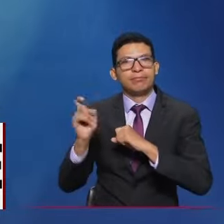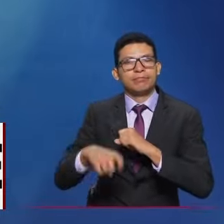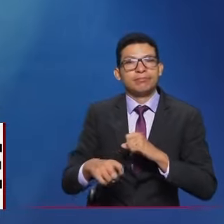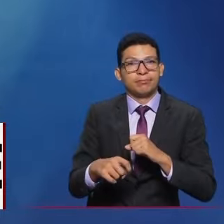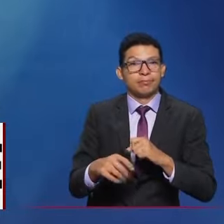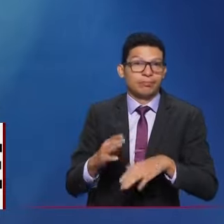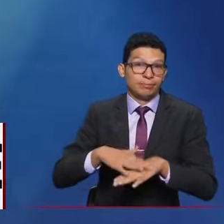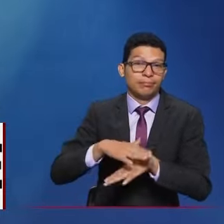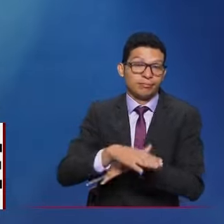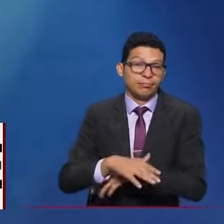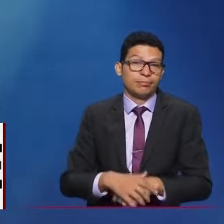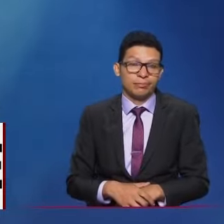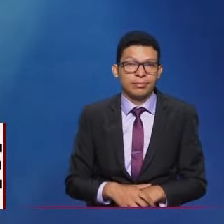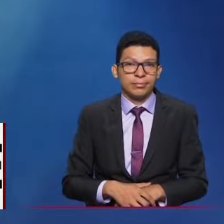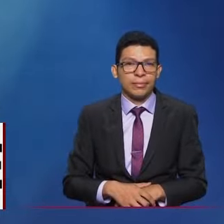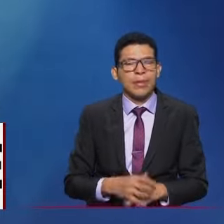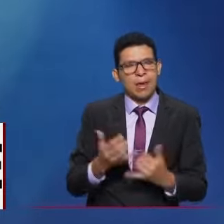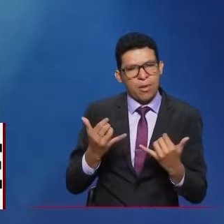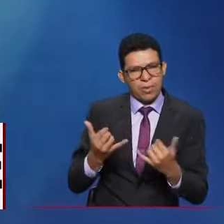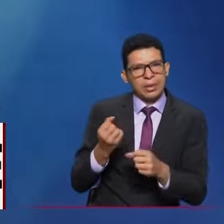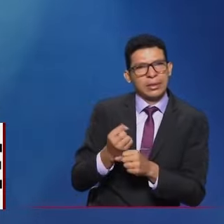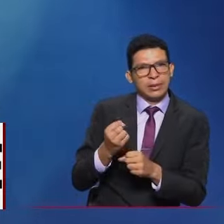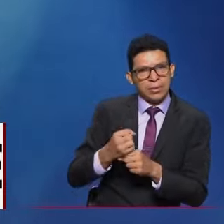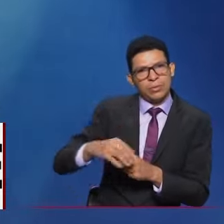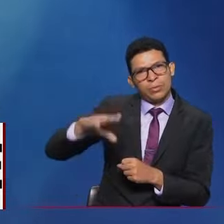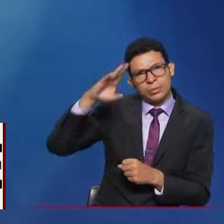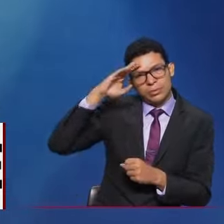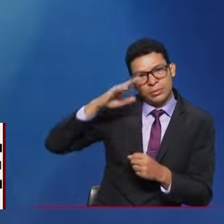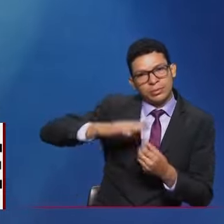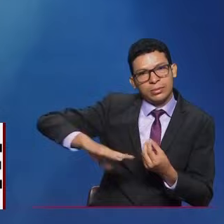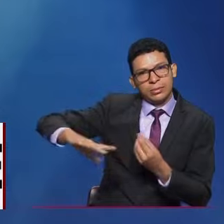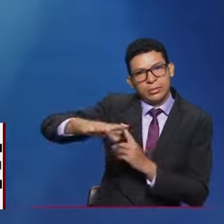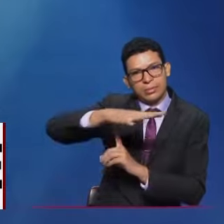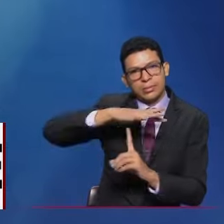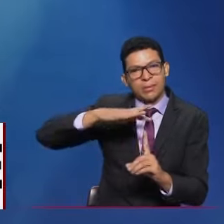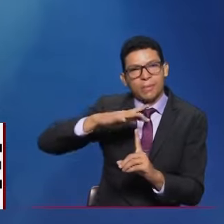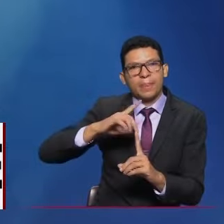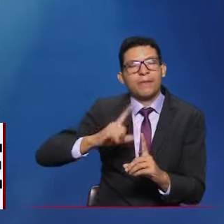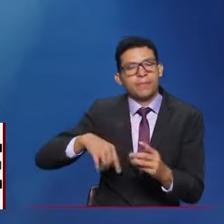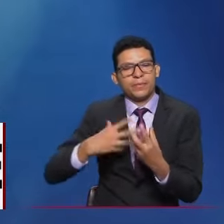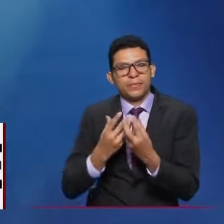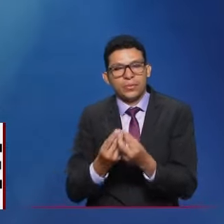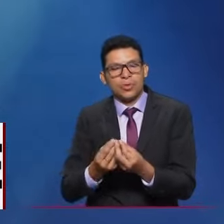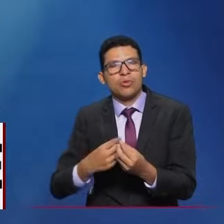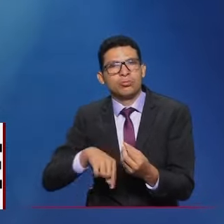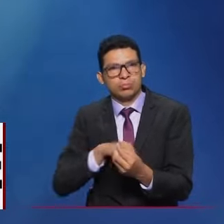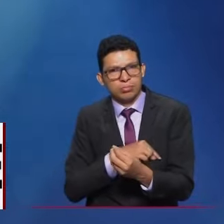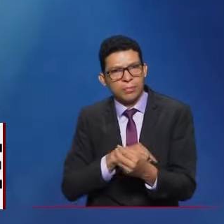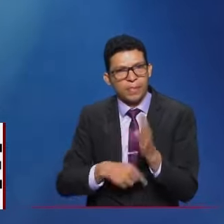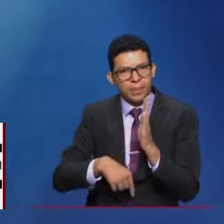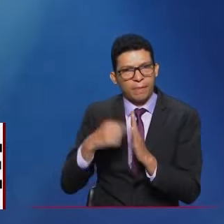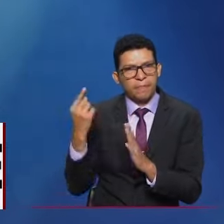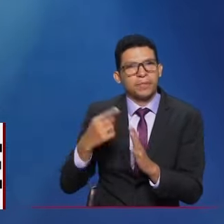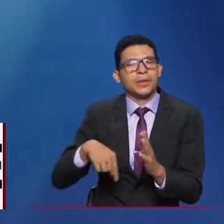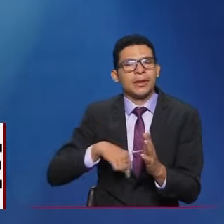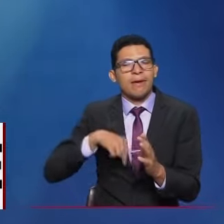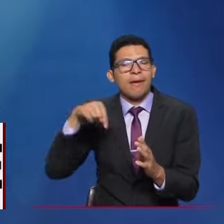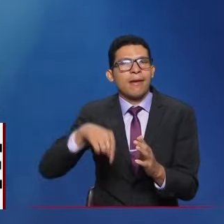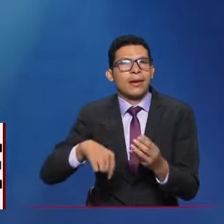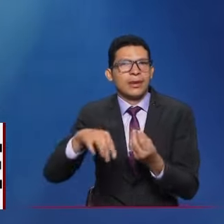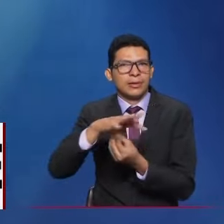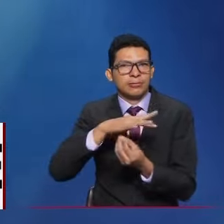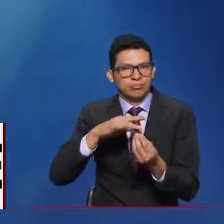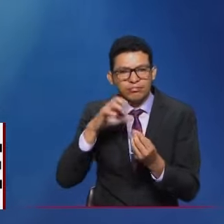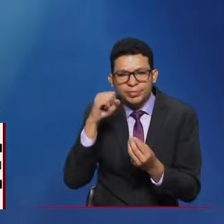penado. En ese momento estamos trabajando con la policía ambiental y creamos un grupo de reacción inmediata que nosotros aquí en el DAGMA estamos